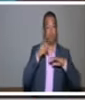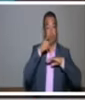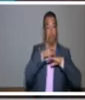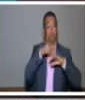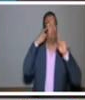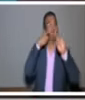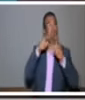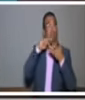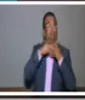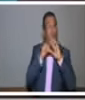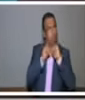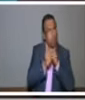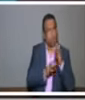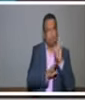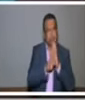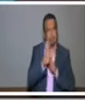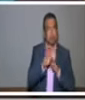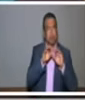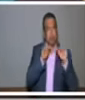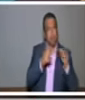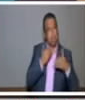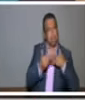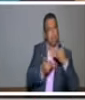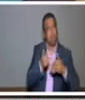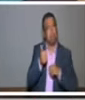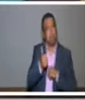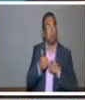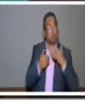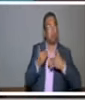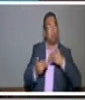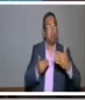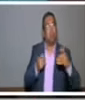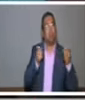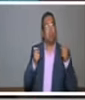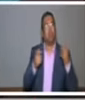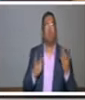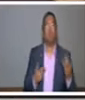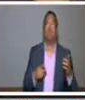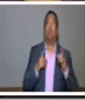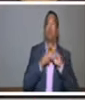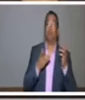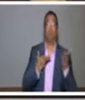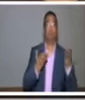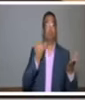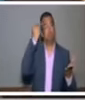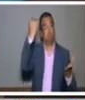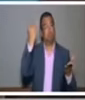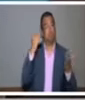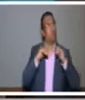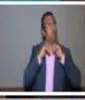sostenible. Por lo tanto, el plan fiscal a 5 años que nosotros estaremos presentando incluye cómo podemos desarrollar a Puerto